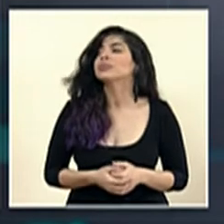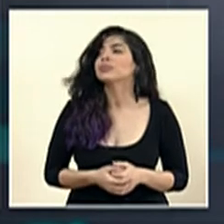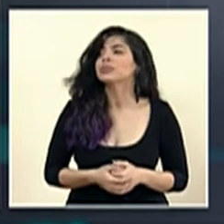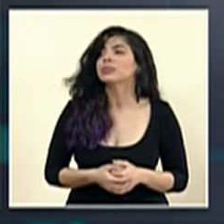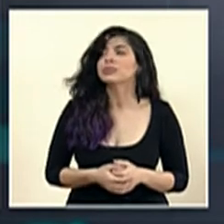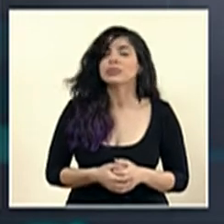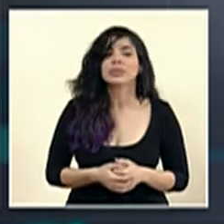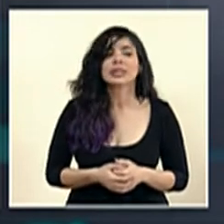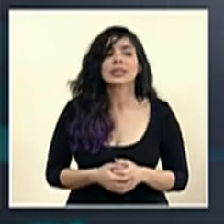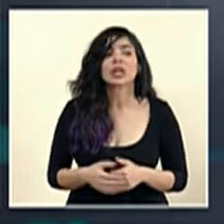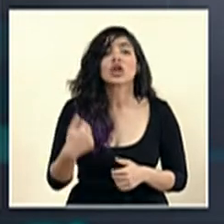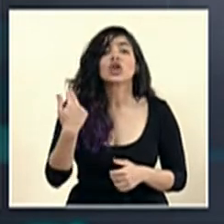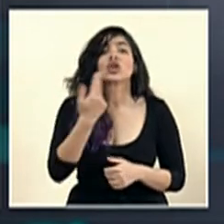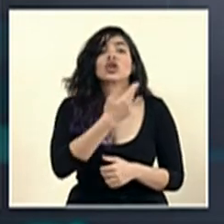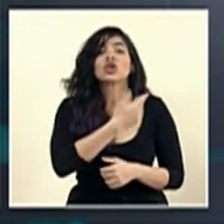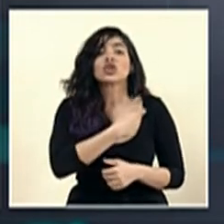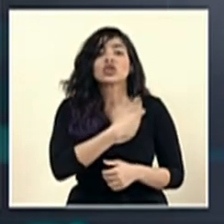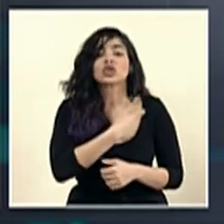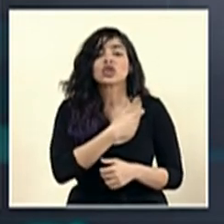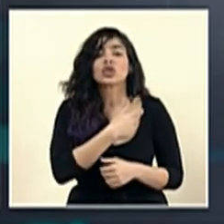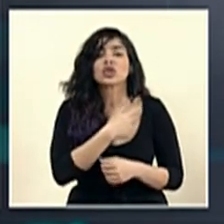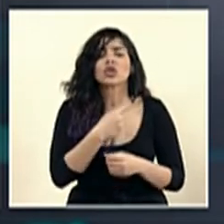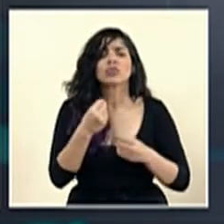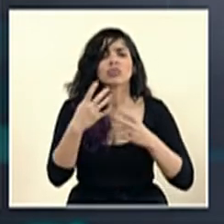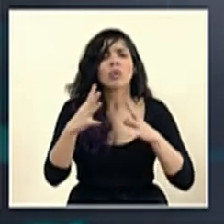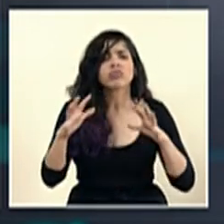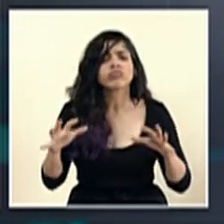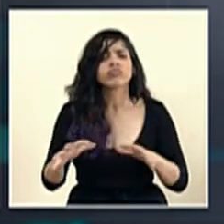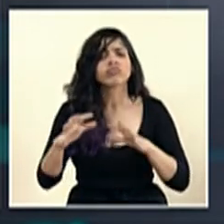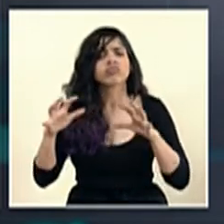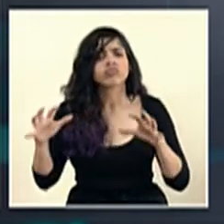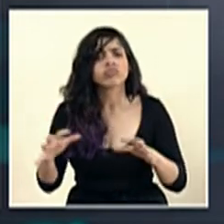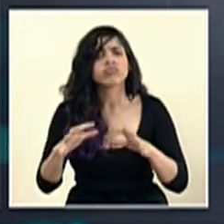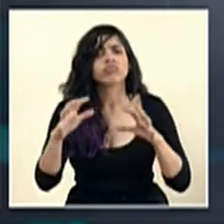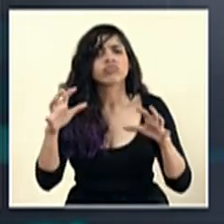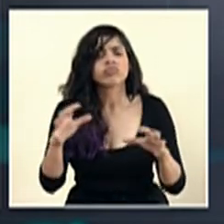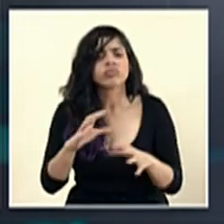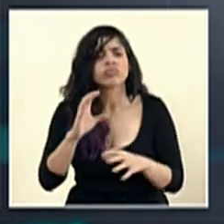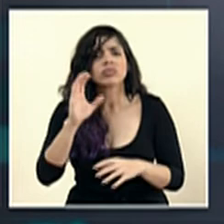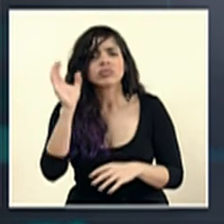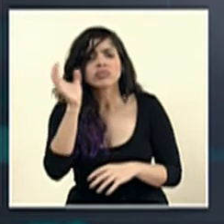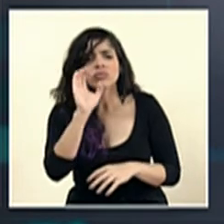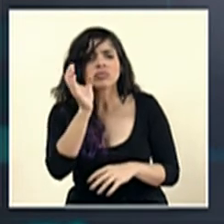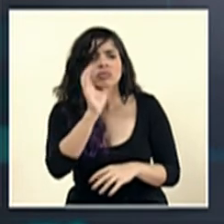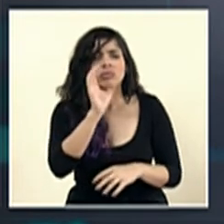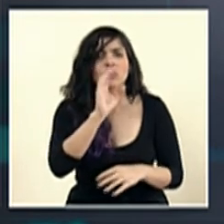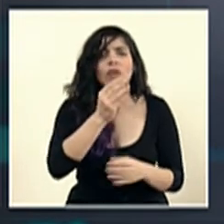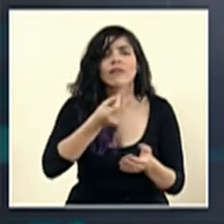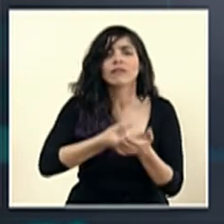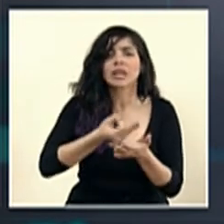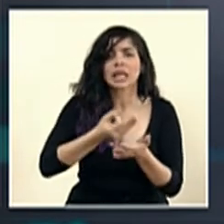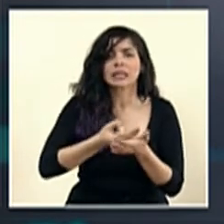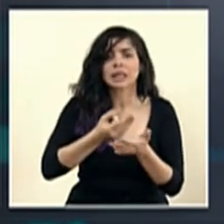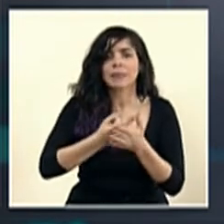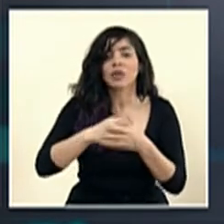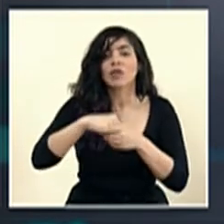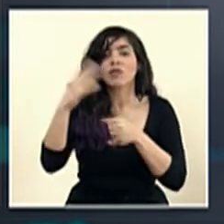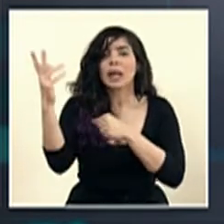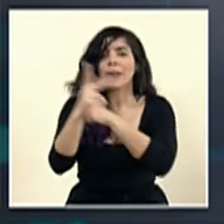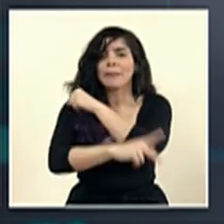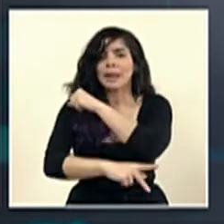es que hemos sido muy proactivos en conseguir financiamiento del